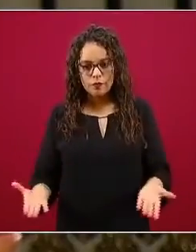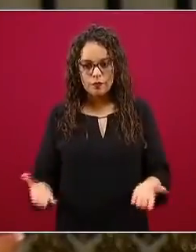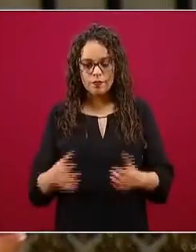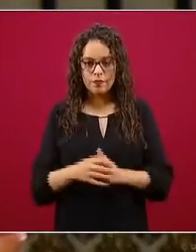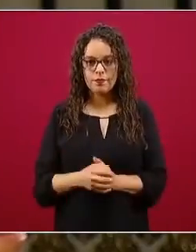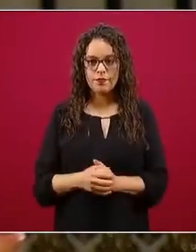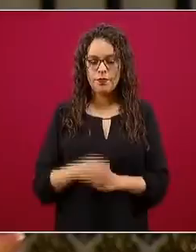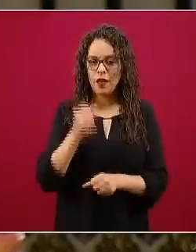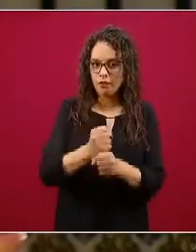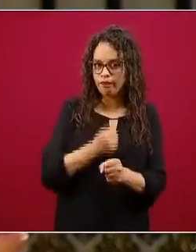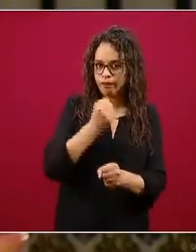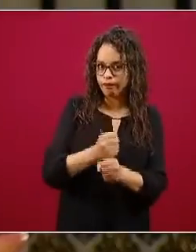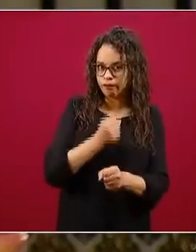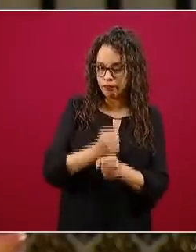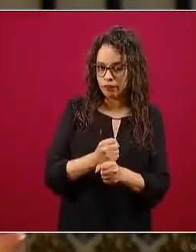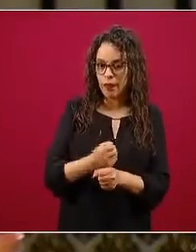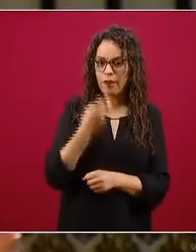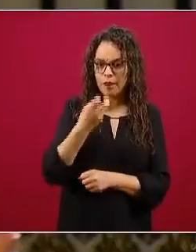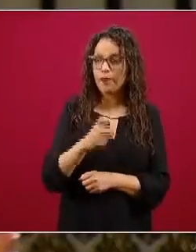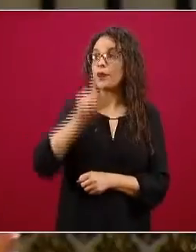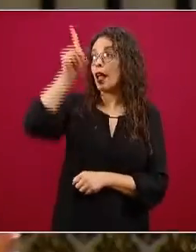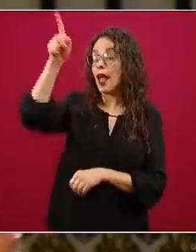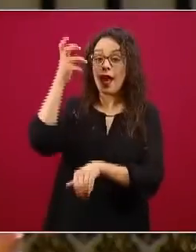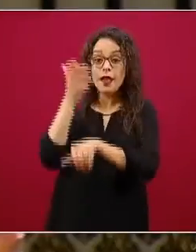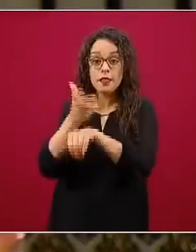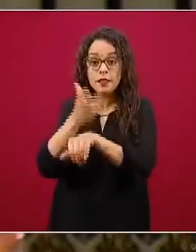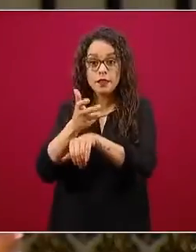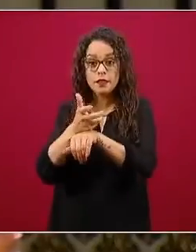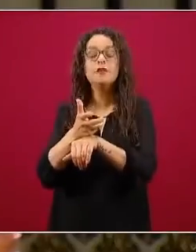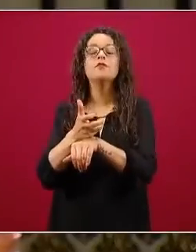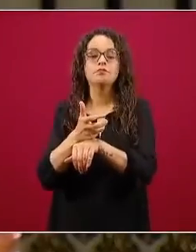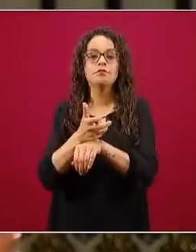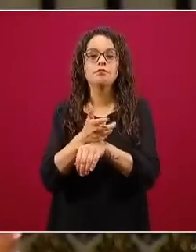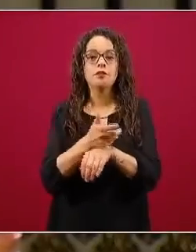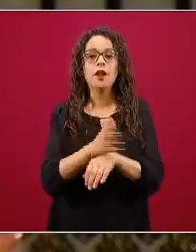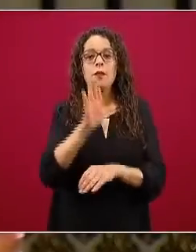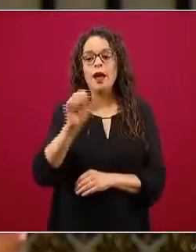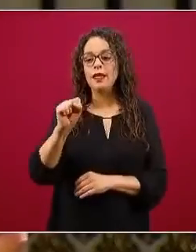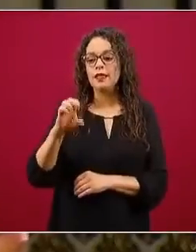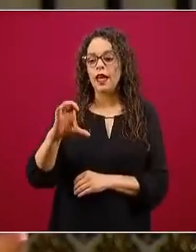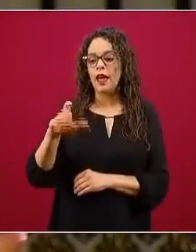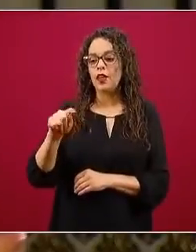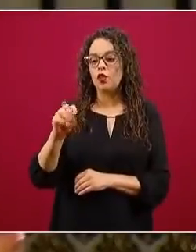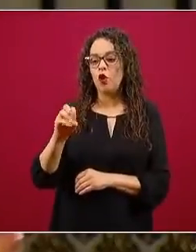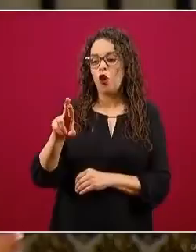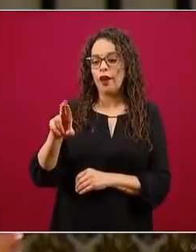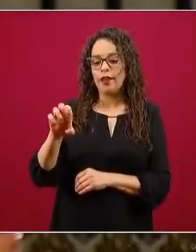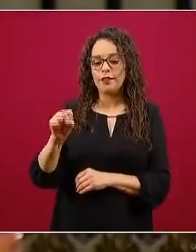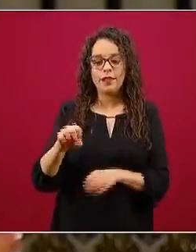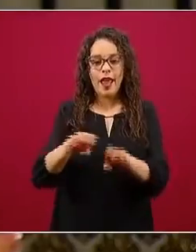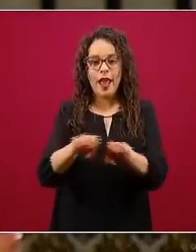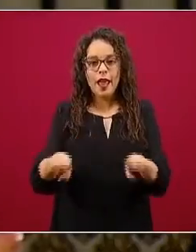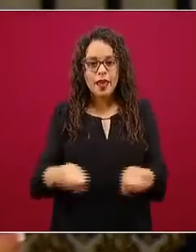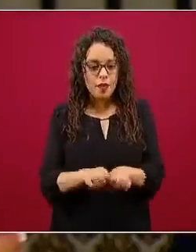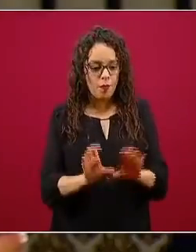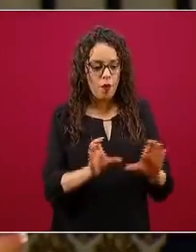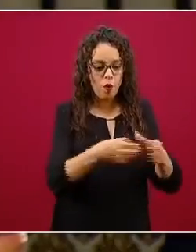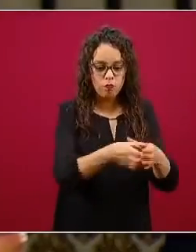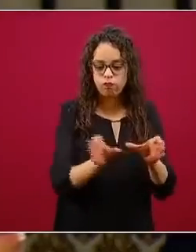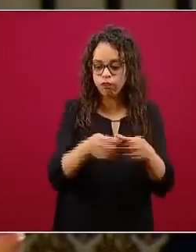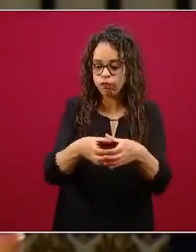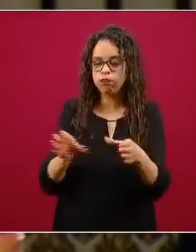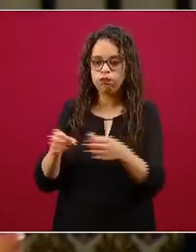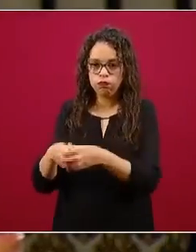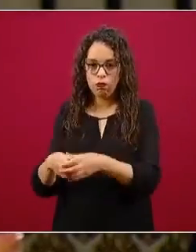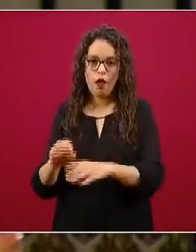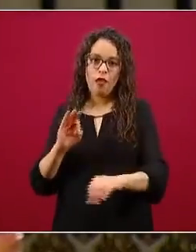está haciendo que se hacen por sectores, por equipos, ofensiva, defensiva,